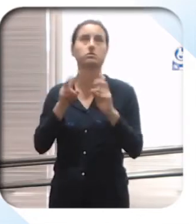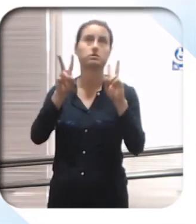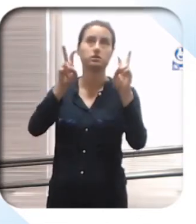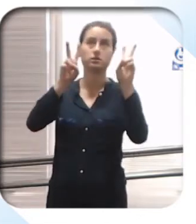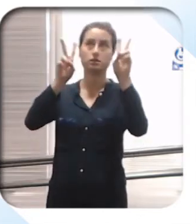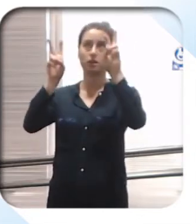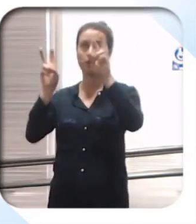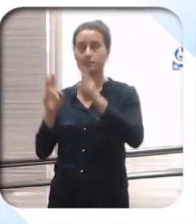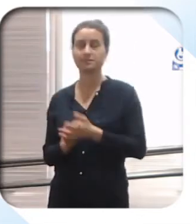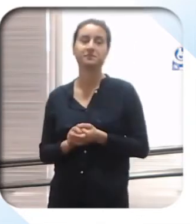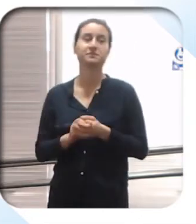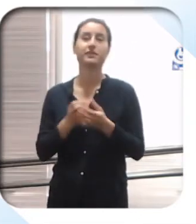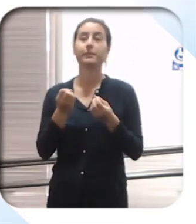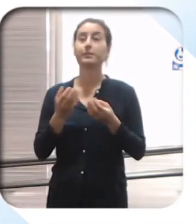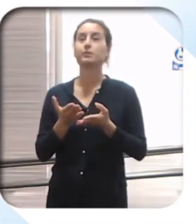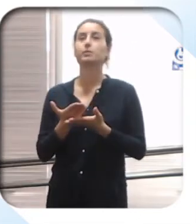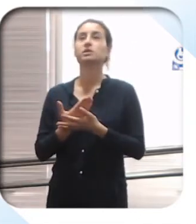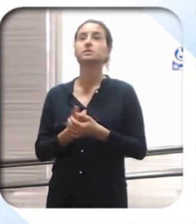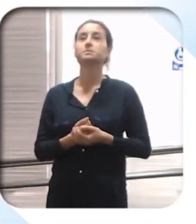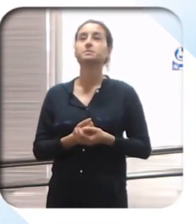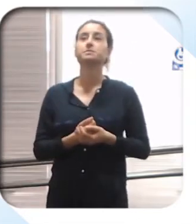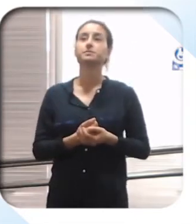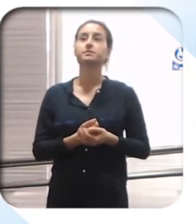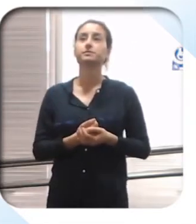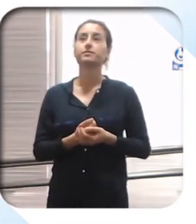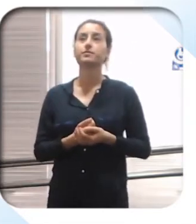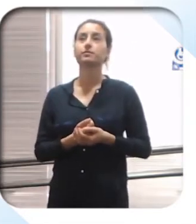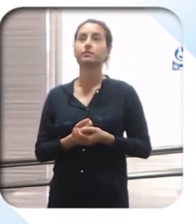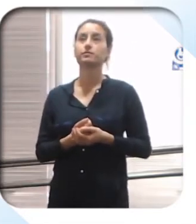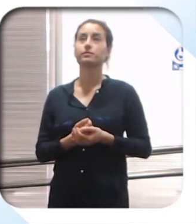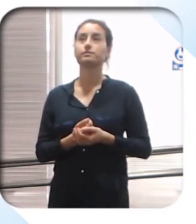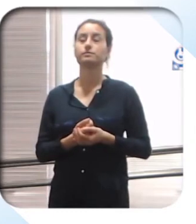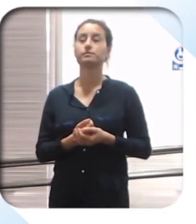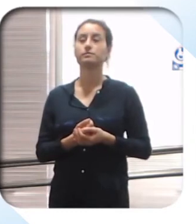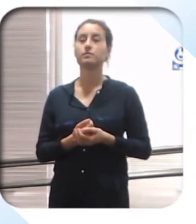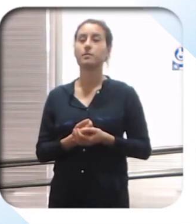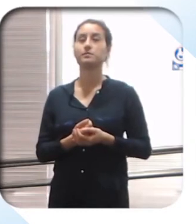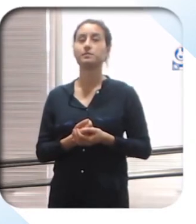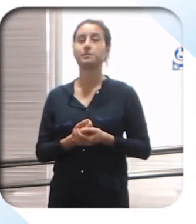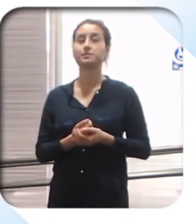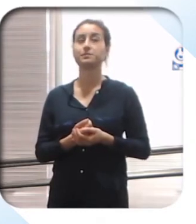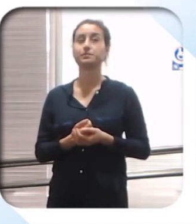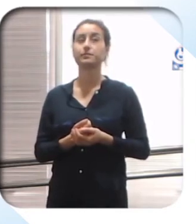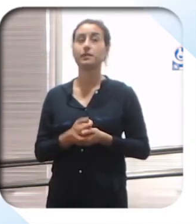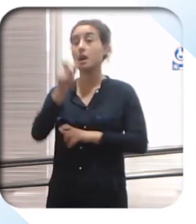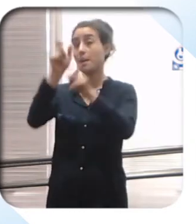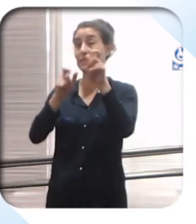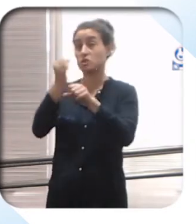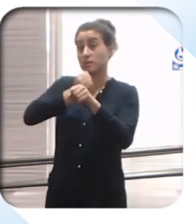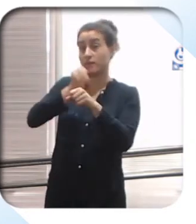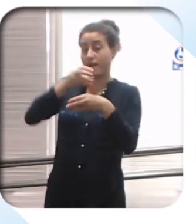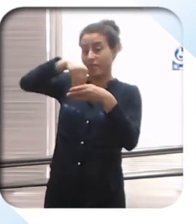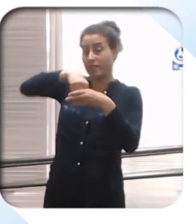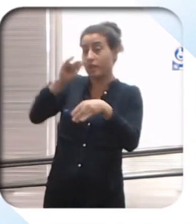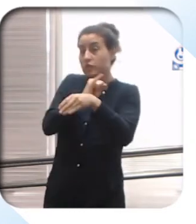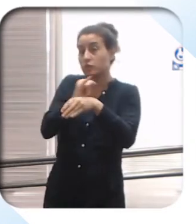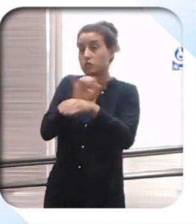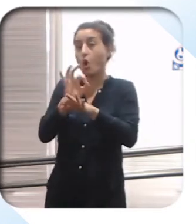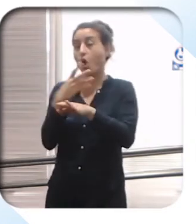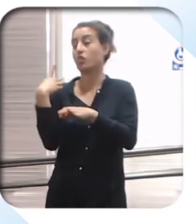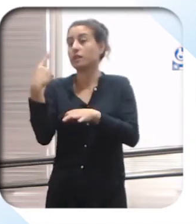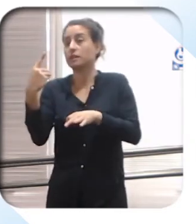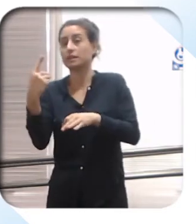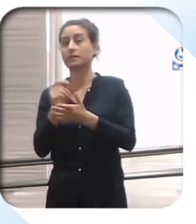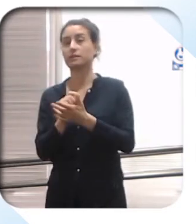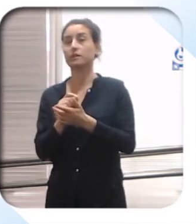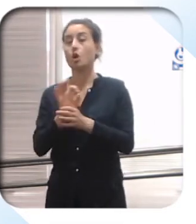tema, porque no solamente el personal de las instituciones y las directivas,